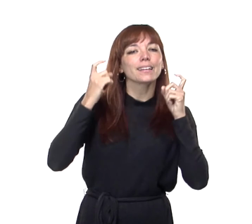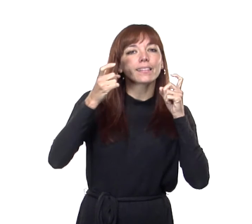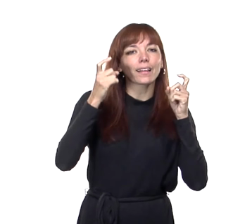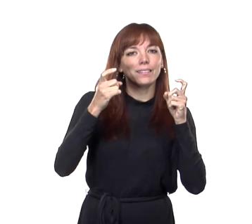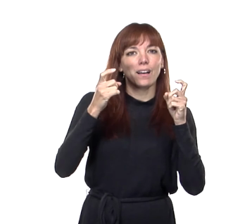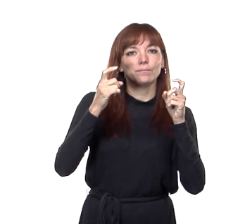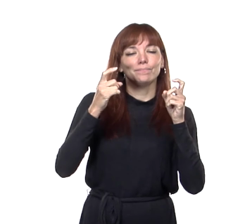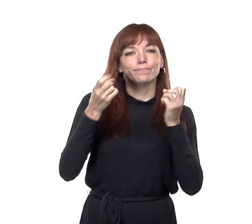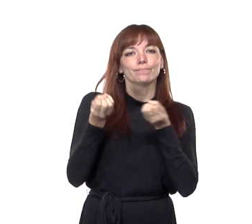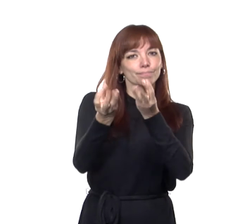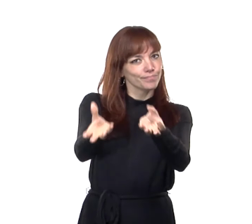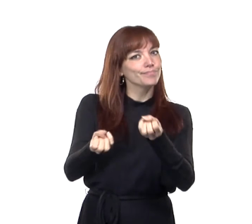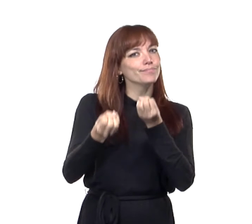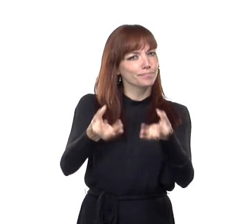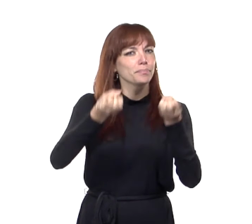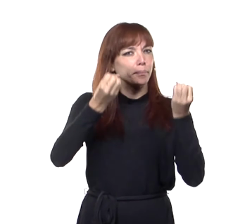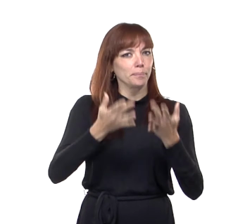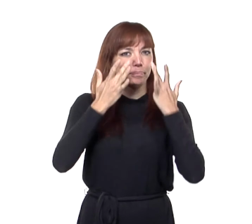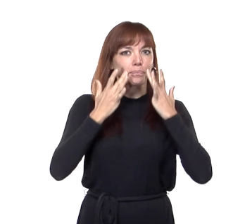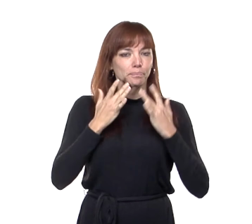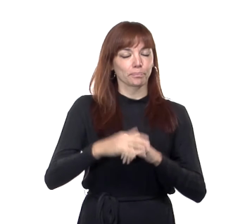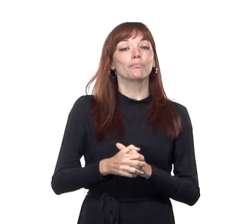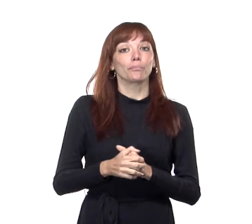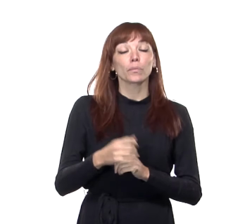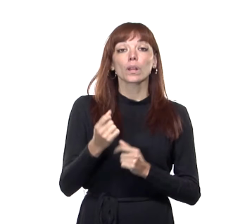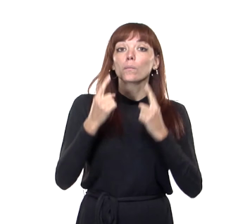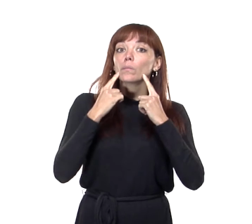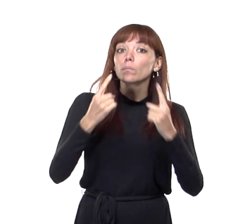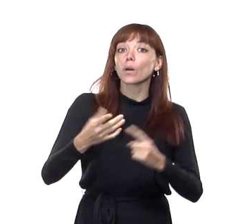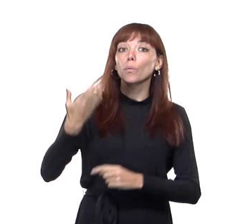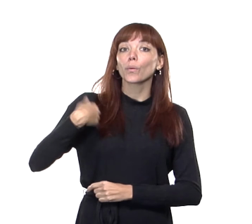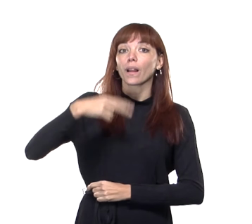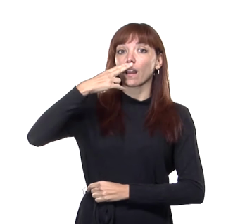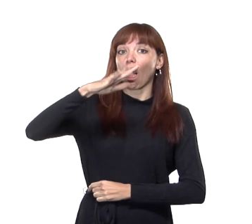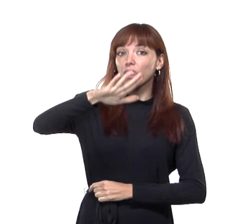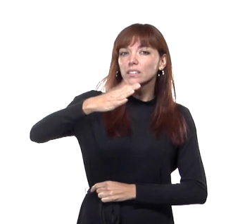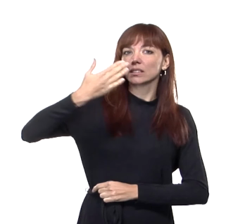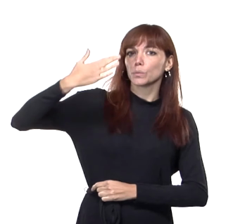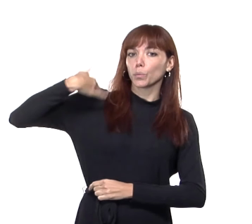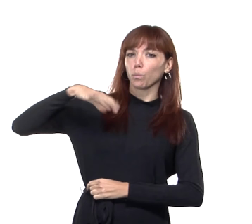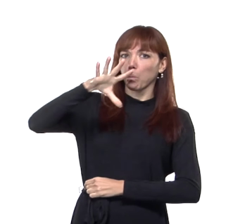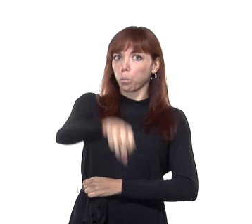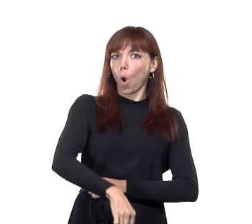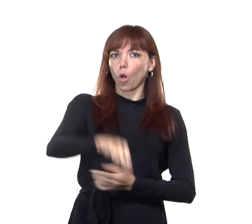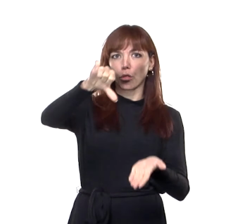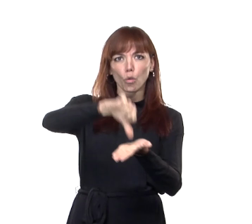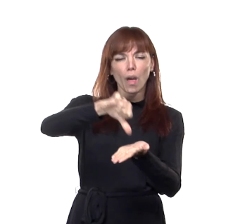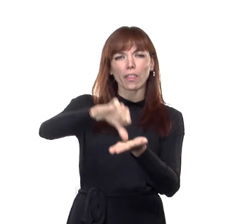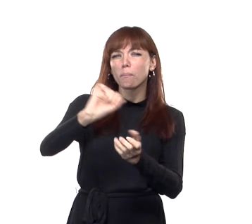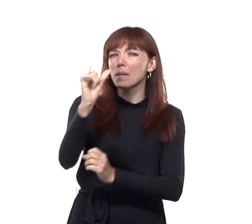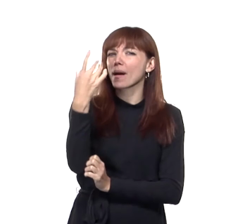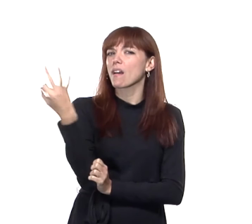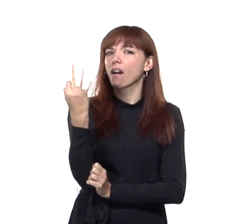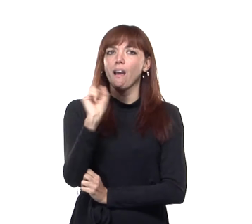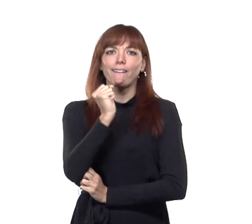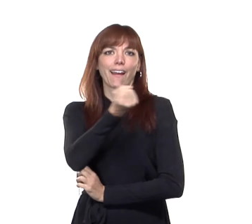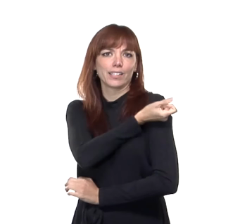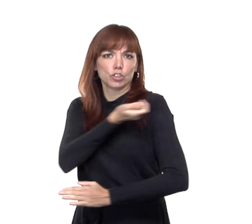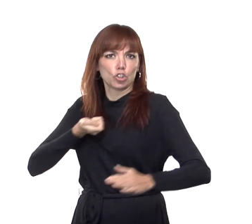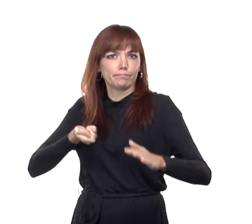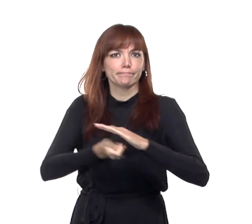este debate una de las primeras cosas que hacían los nazis cuando invadieron la ciudad era ir al registro porque el